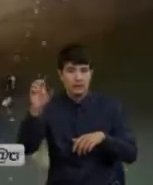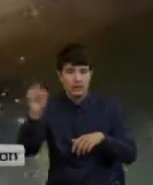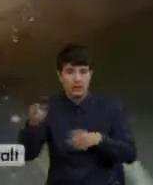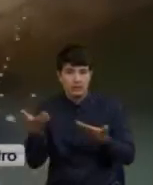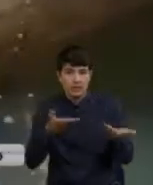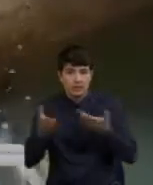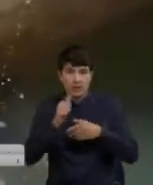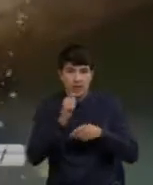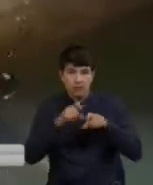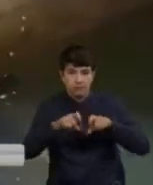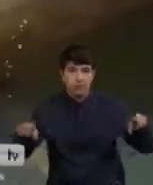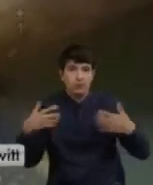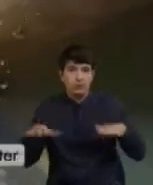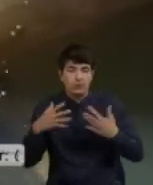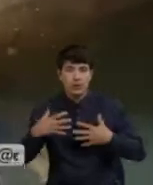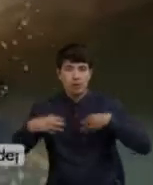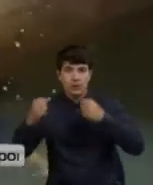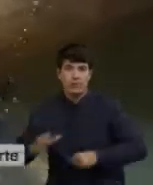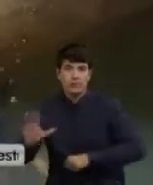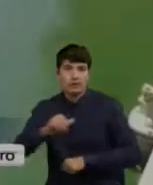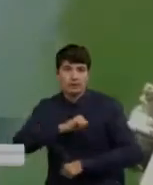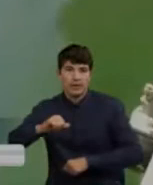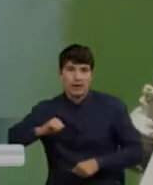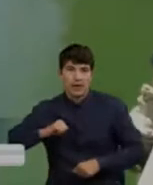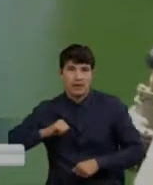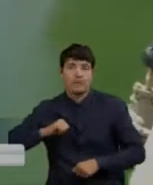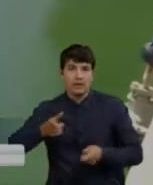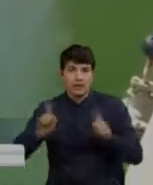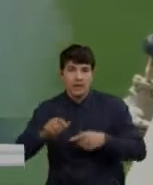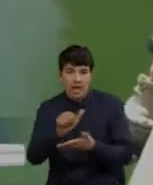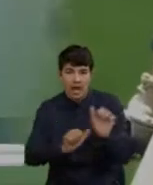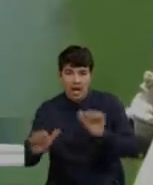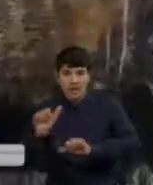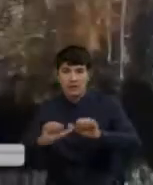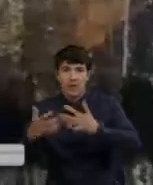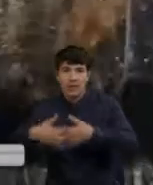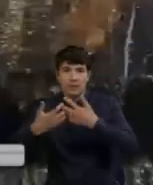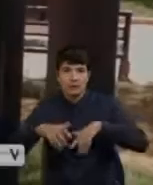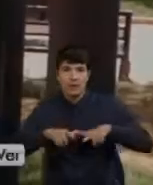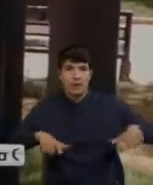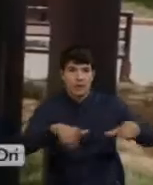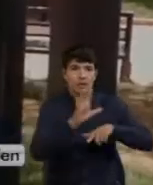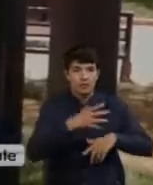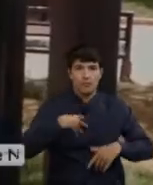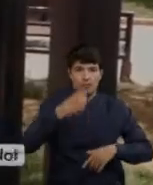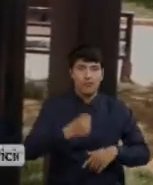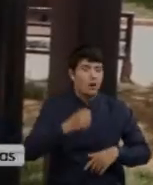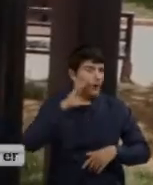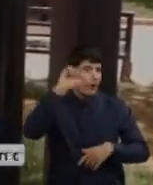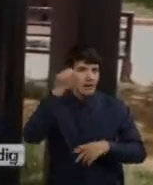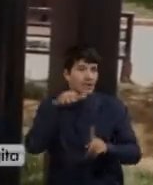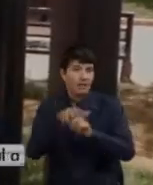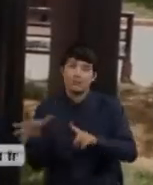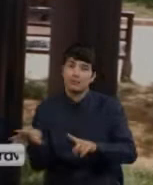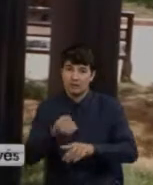acueducto y alcantarillado sea concesionado a firmas foráneas y el servicio de aseo sea concesionado con la empresa local se afecta a la comunidad en general